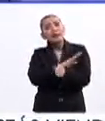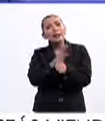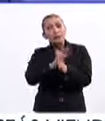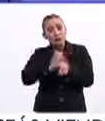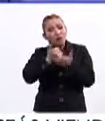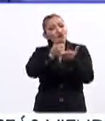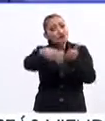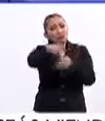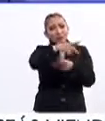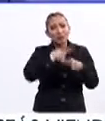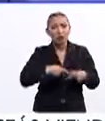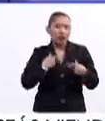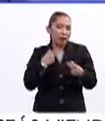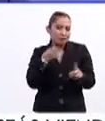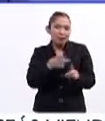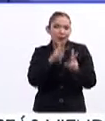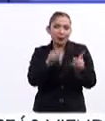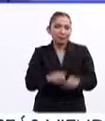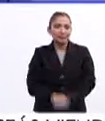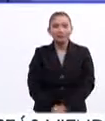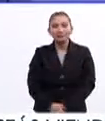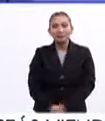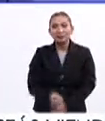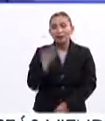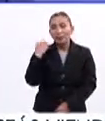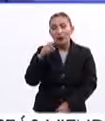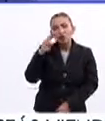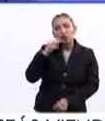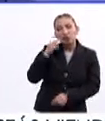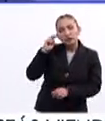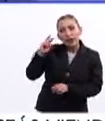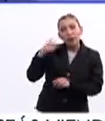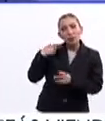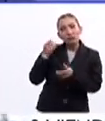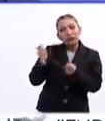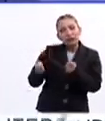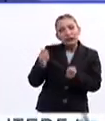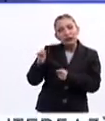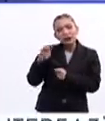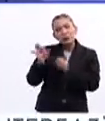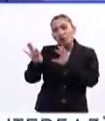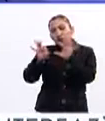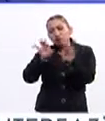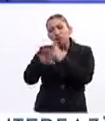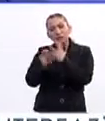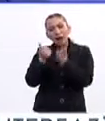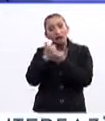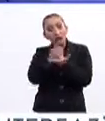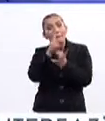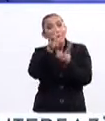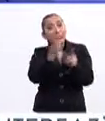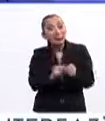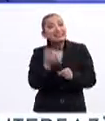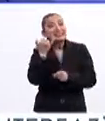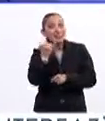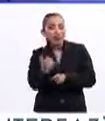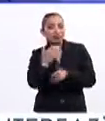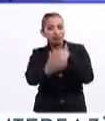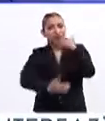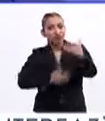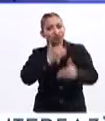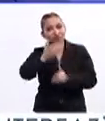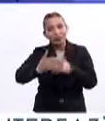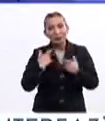beneficios sociales directamente y para la paz. Claro, saberla abordar, saberla definir, encontrarle elementos que funcionen para la paz y para el